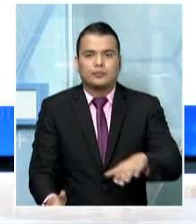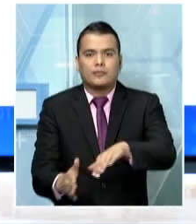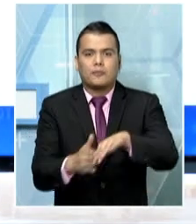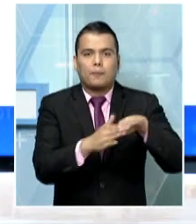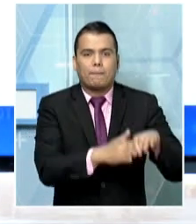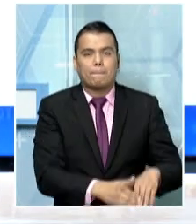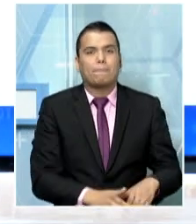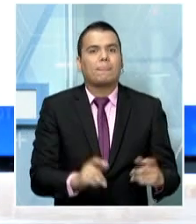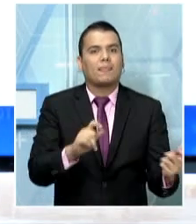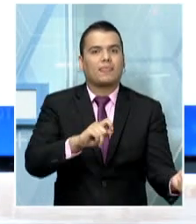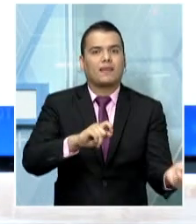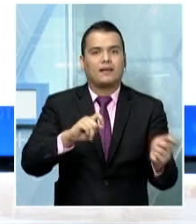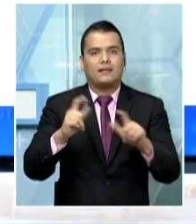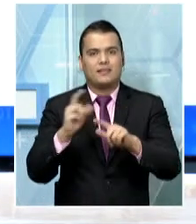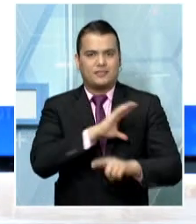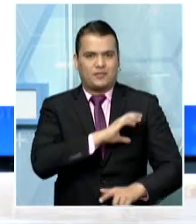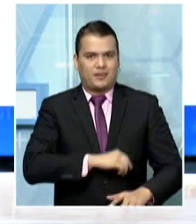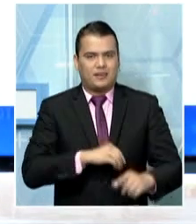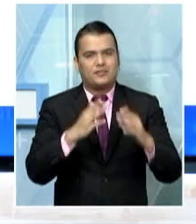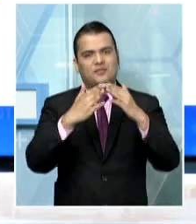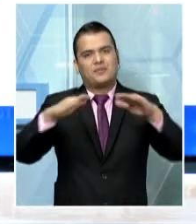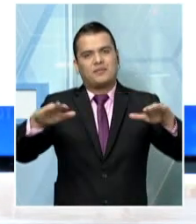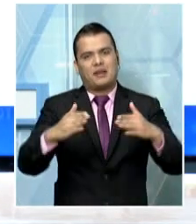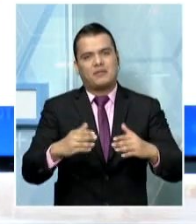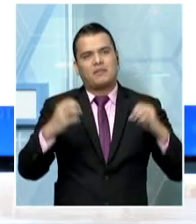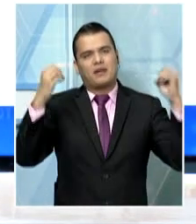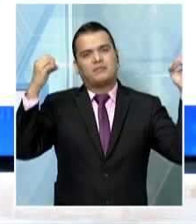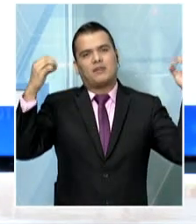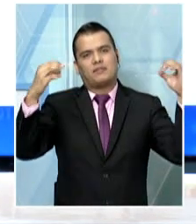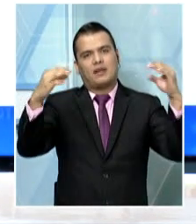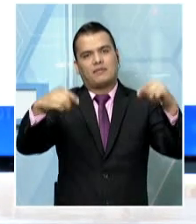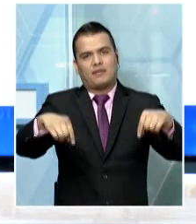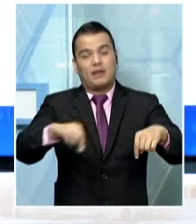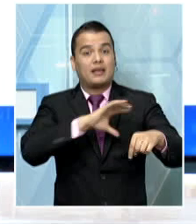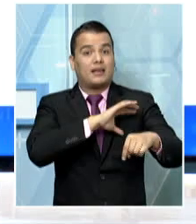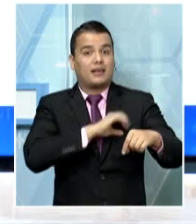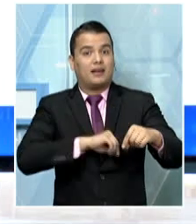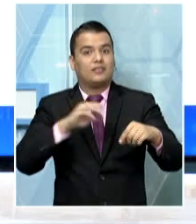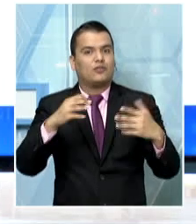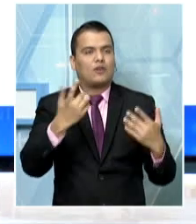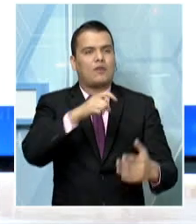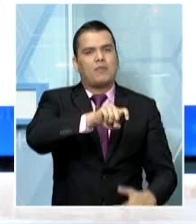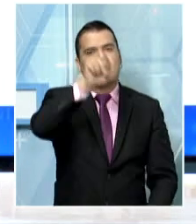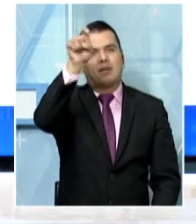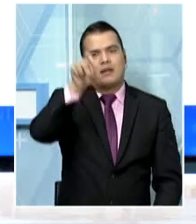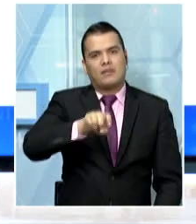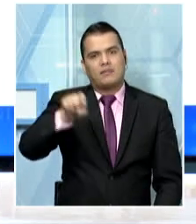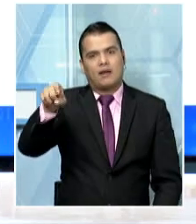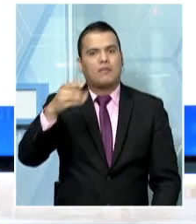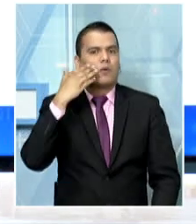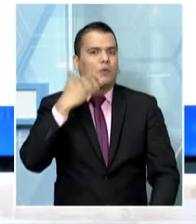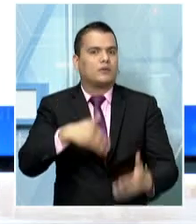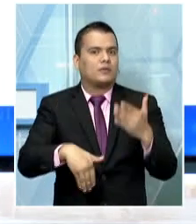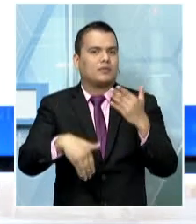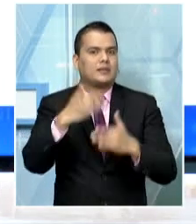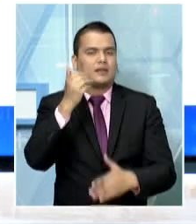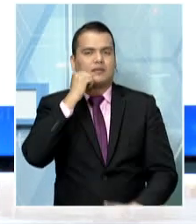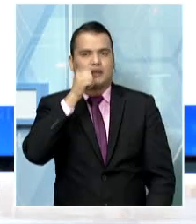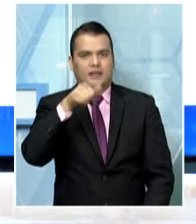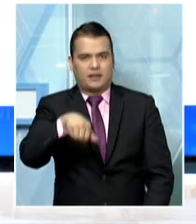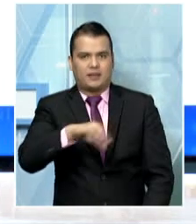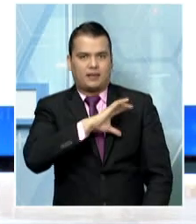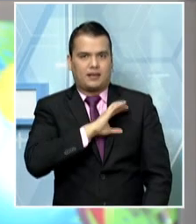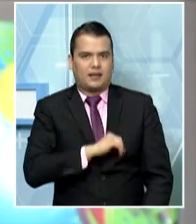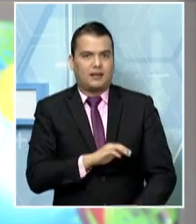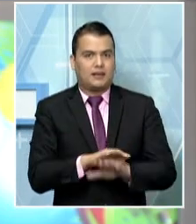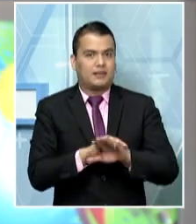Y miren, ya está listo el alumbrado navideño móvil Cali, unida por la vida, un show tecnológico que prenderá mañana la Navidad en la capital